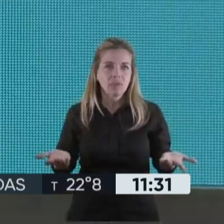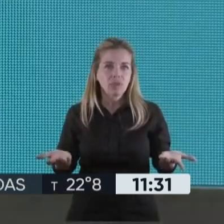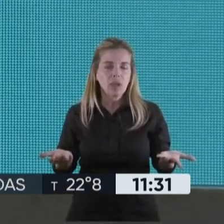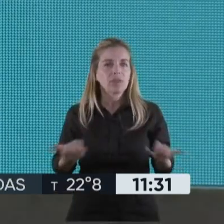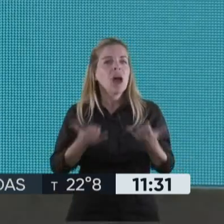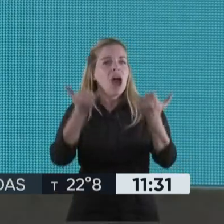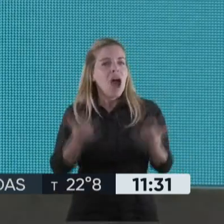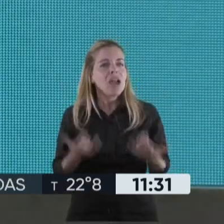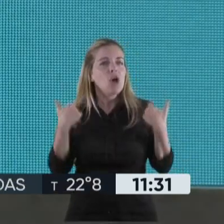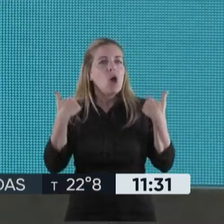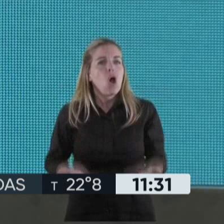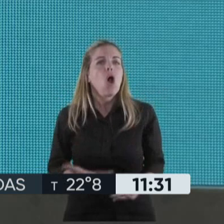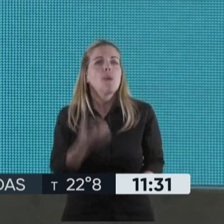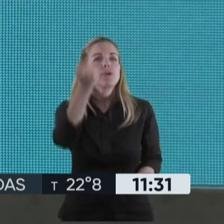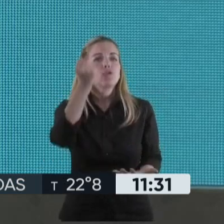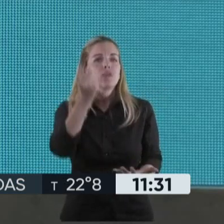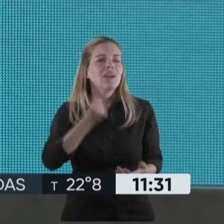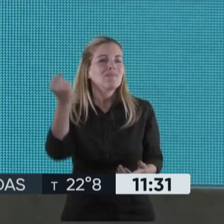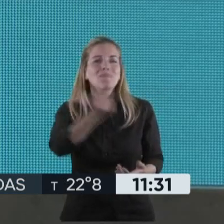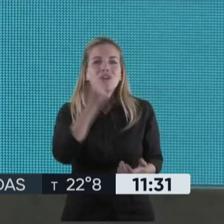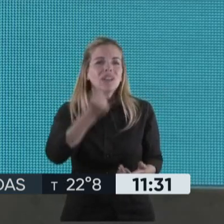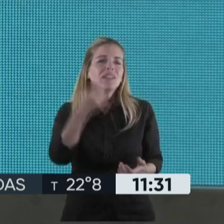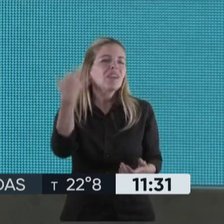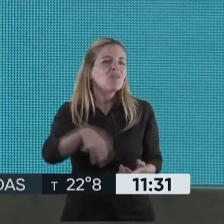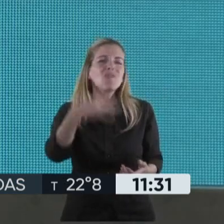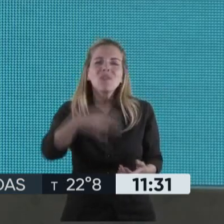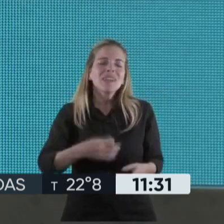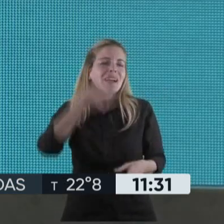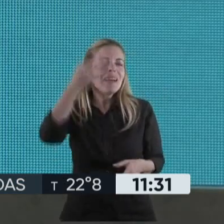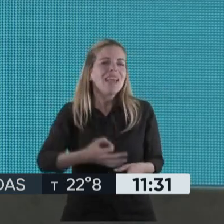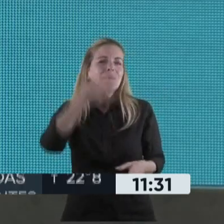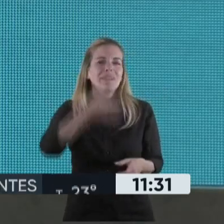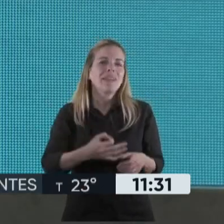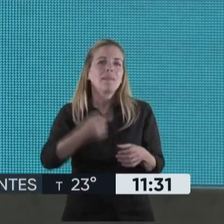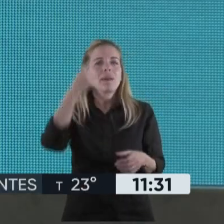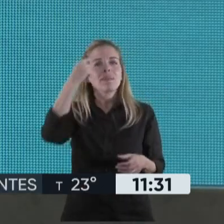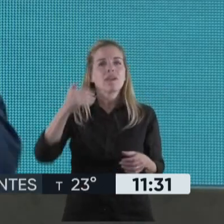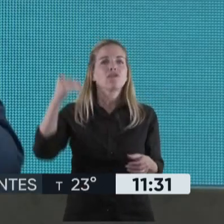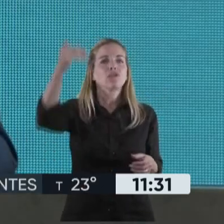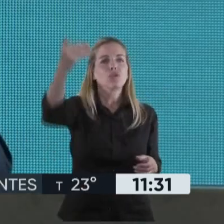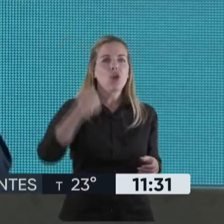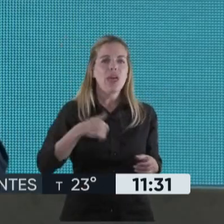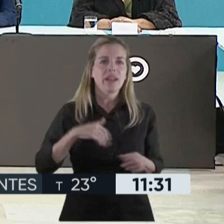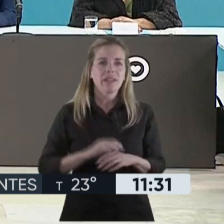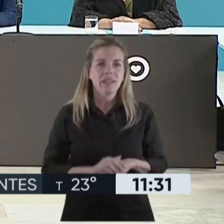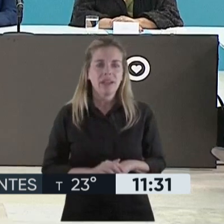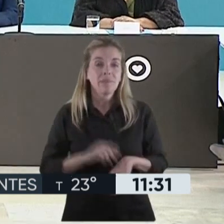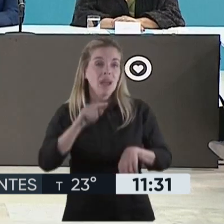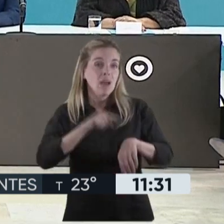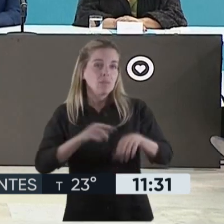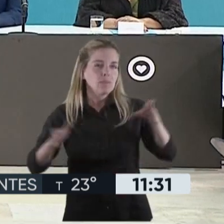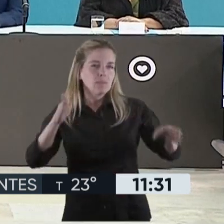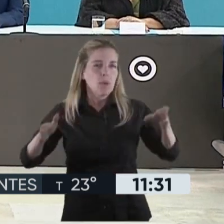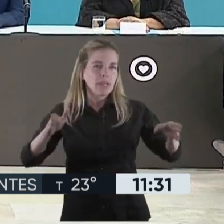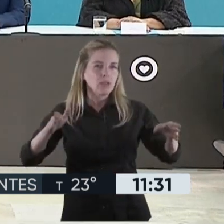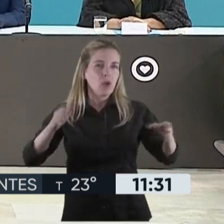Tenemos una oportunidad única de futuro, única, única, en un momento de transición de